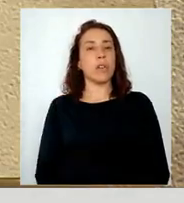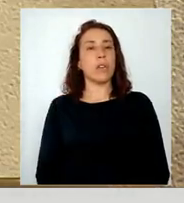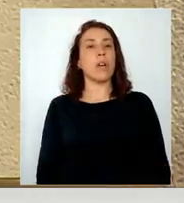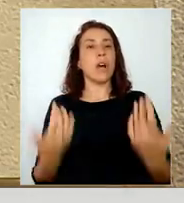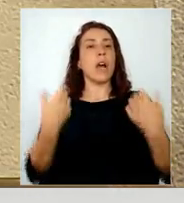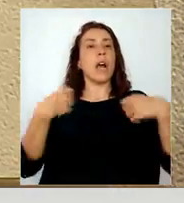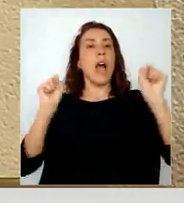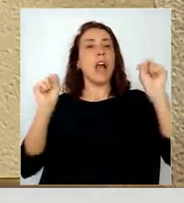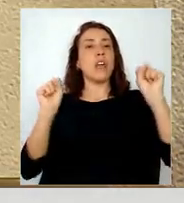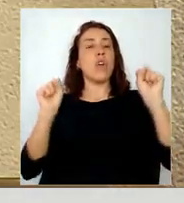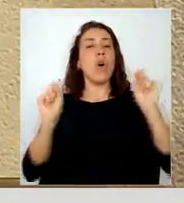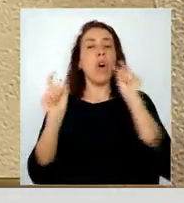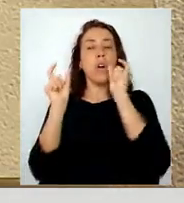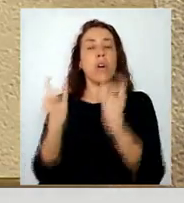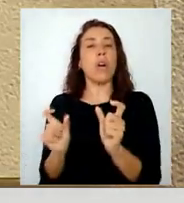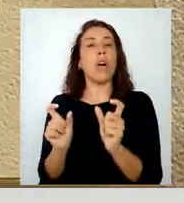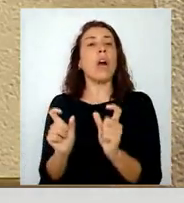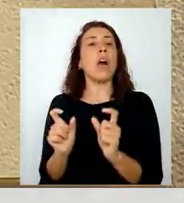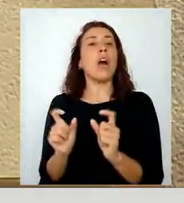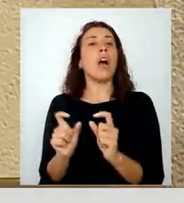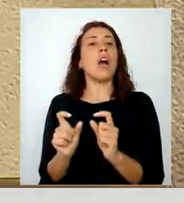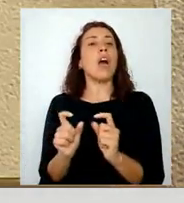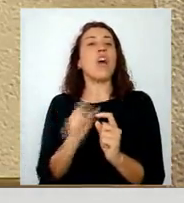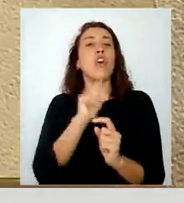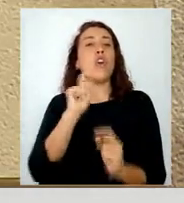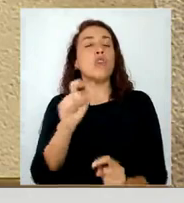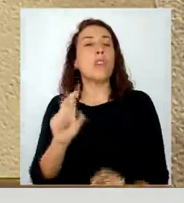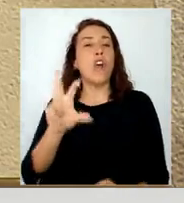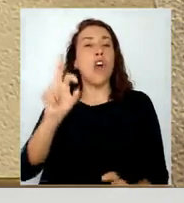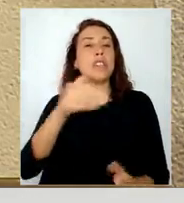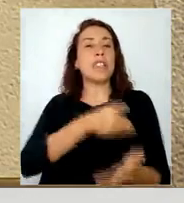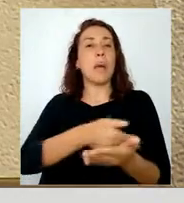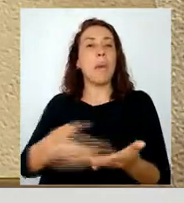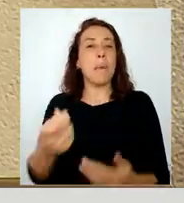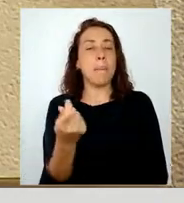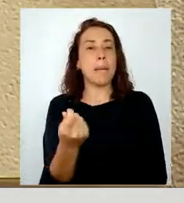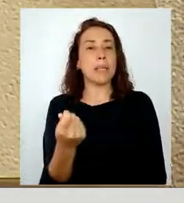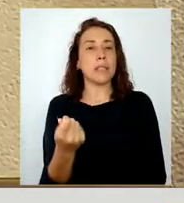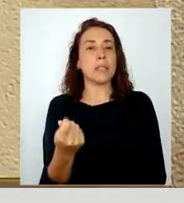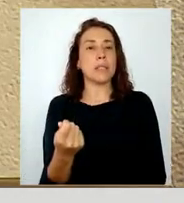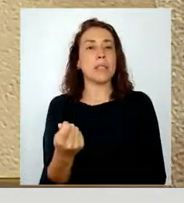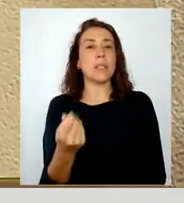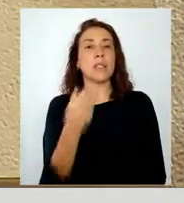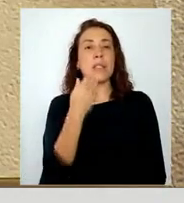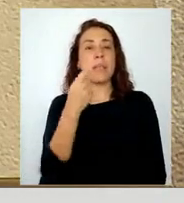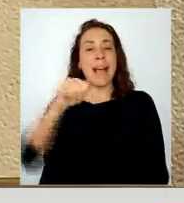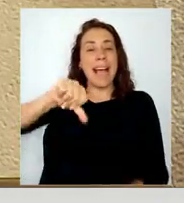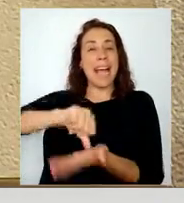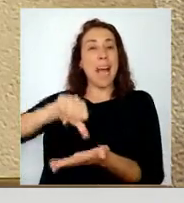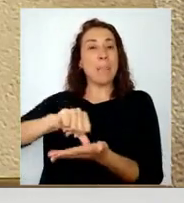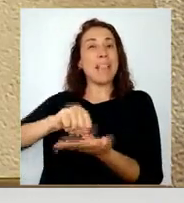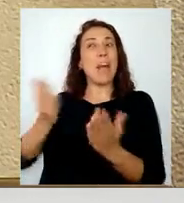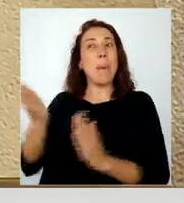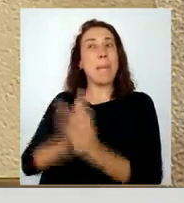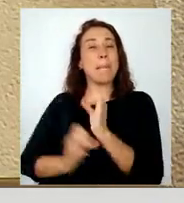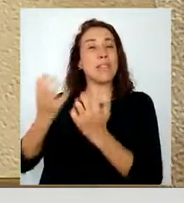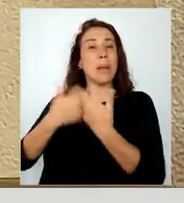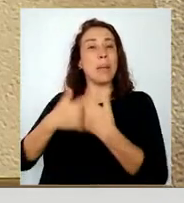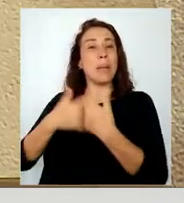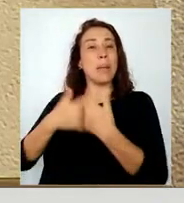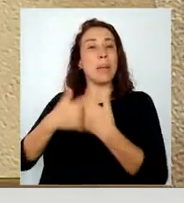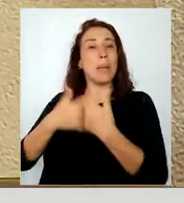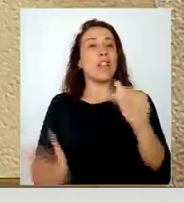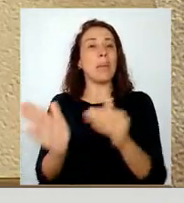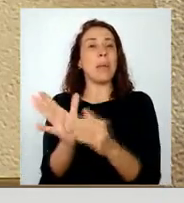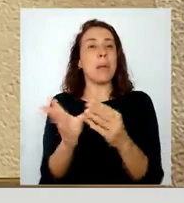por 80 millones de pesos quiero señalar que además el capital inicial era 500 mil pesos muy